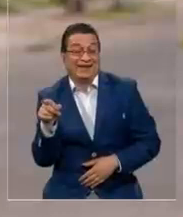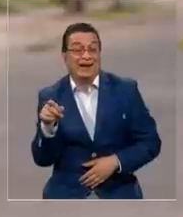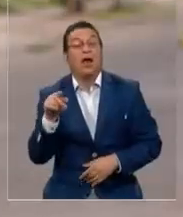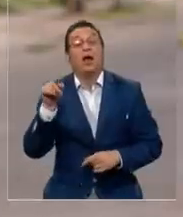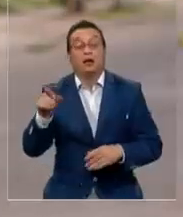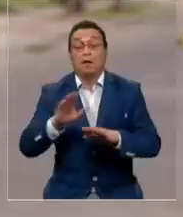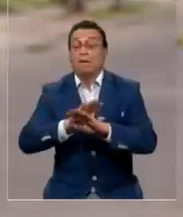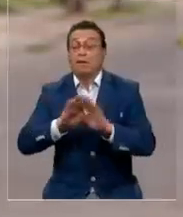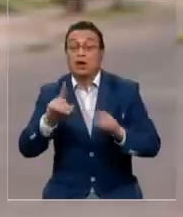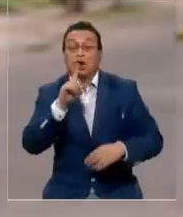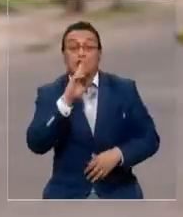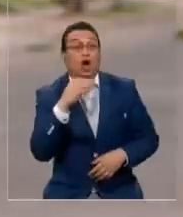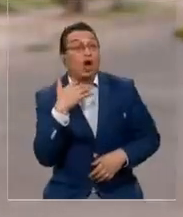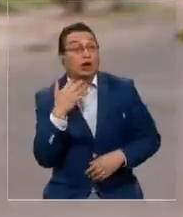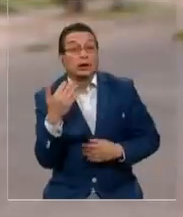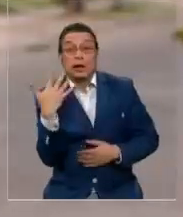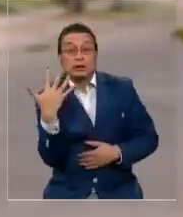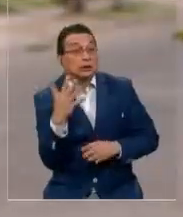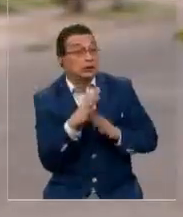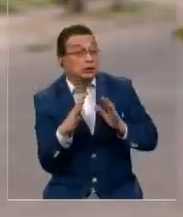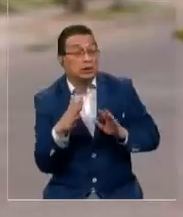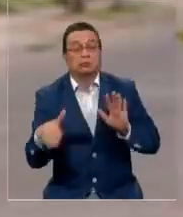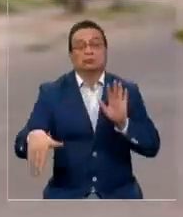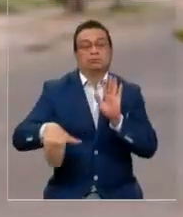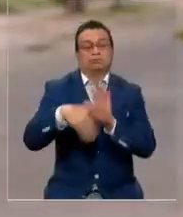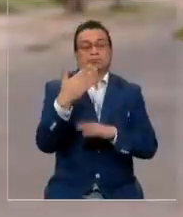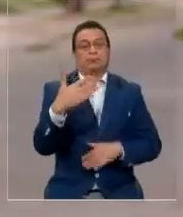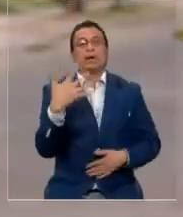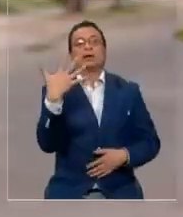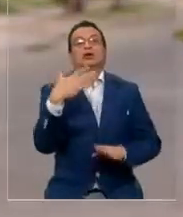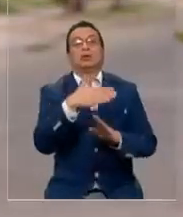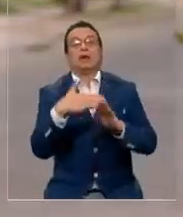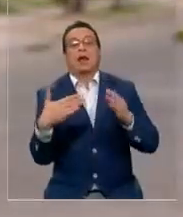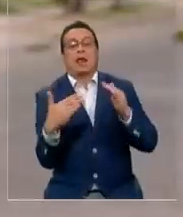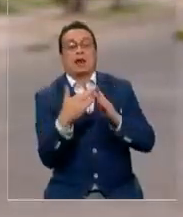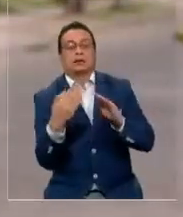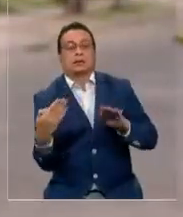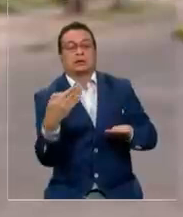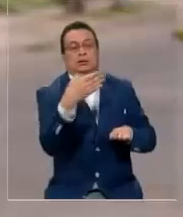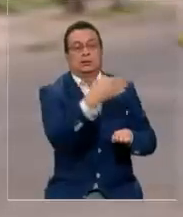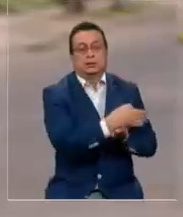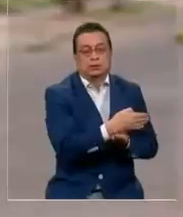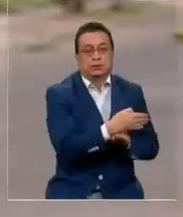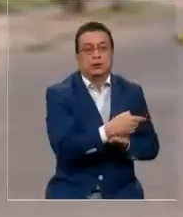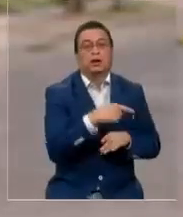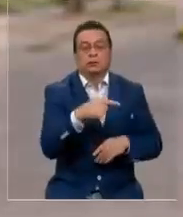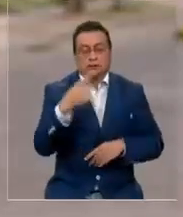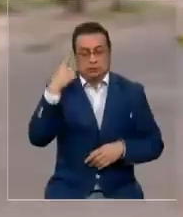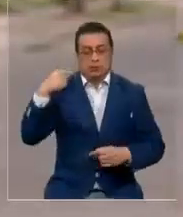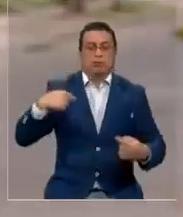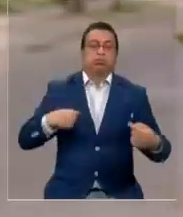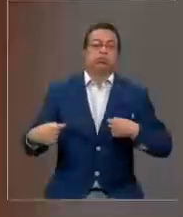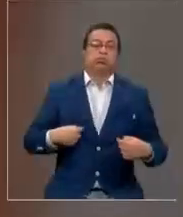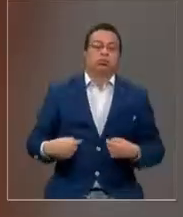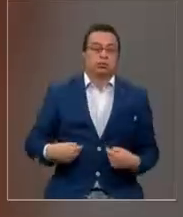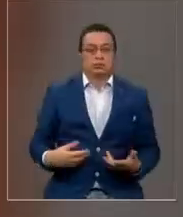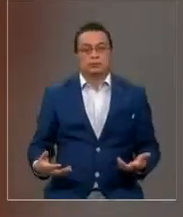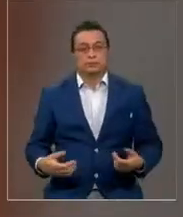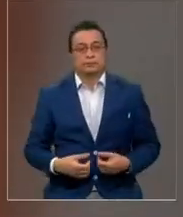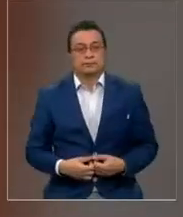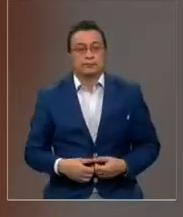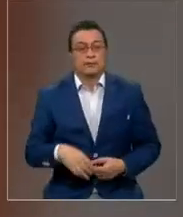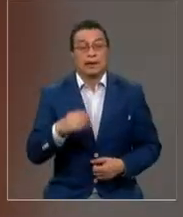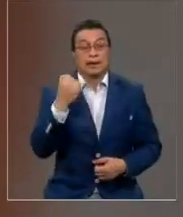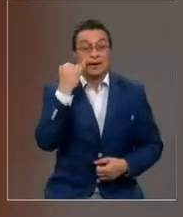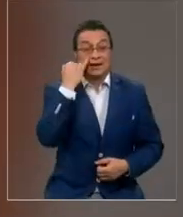la finalización del toque de queda, llega a la casa alrededor de las 5:30 de la mañana, situación en la cual es herido mortalmente, como señalé.